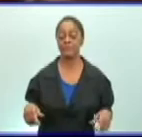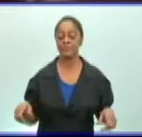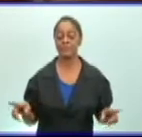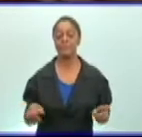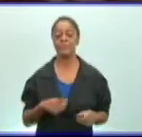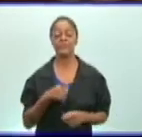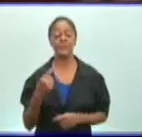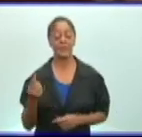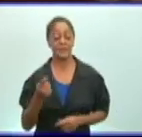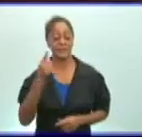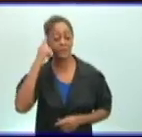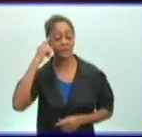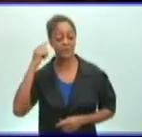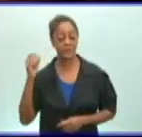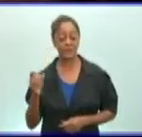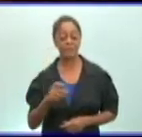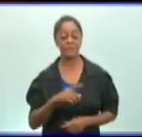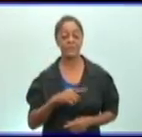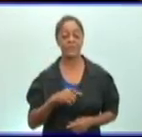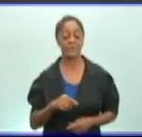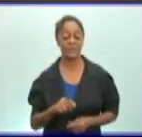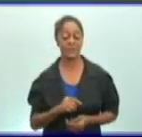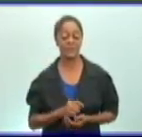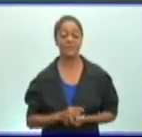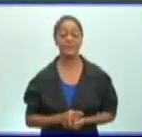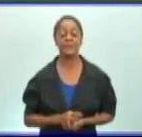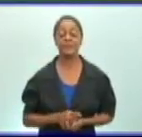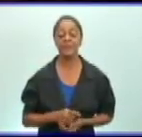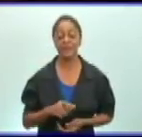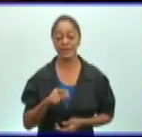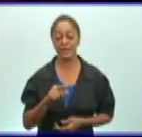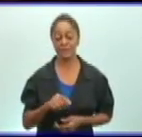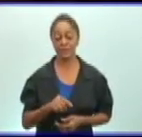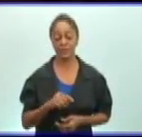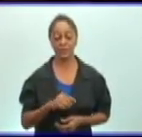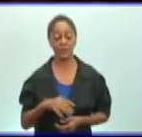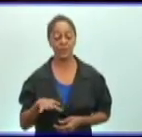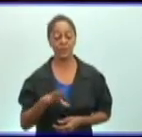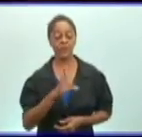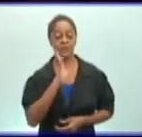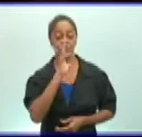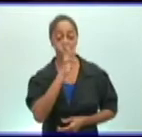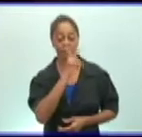Una vez me vi, era todo